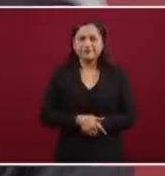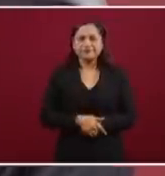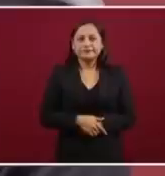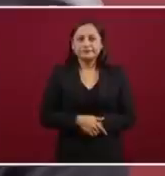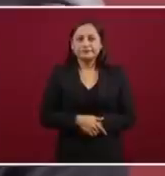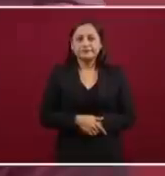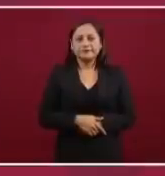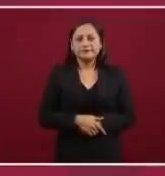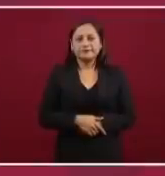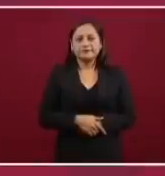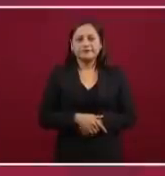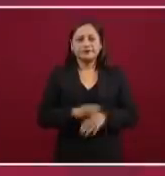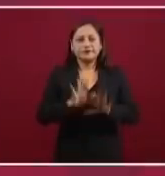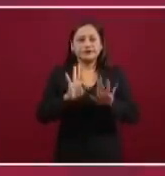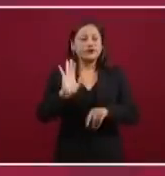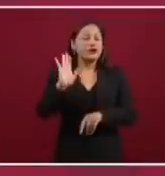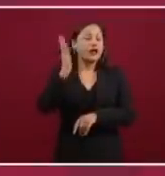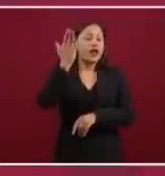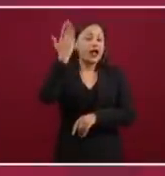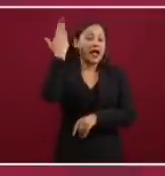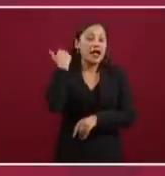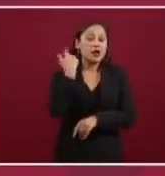Decía alguien importantísimo